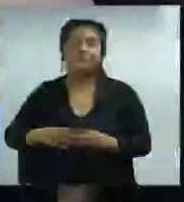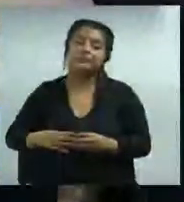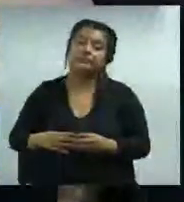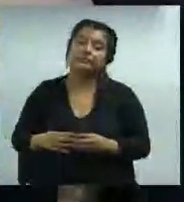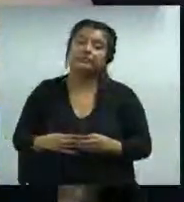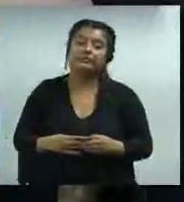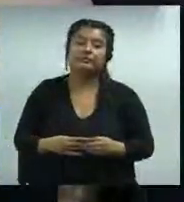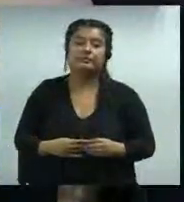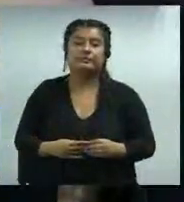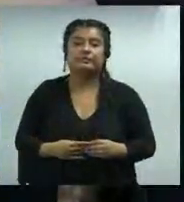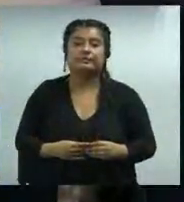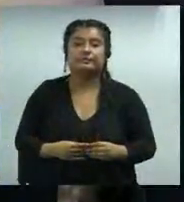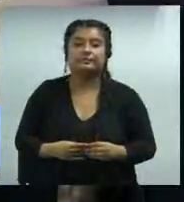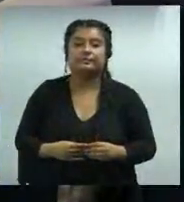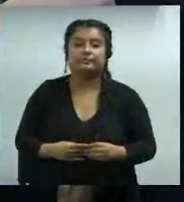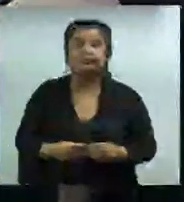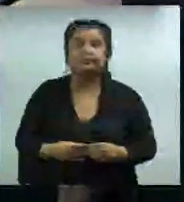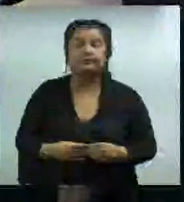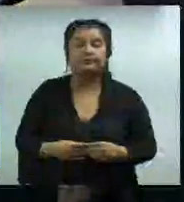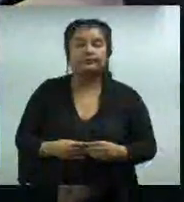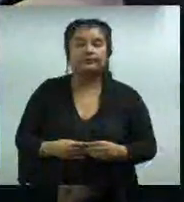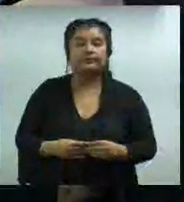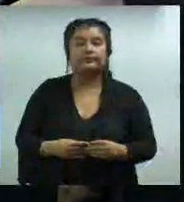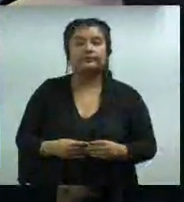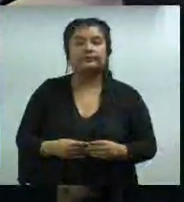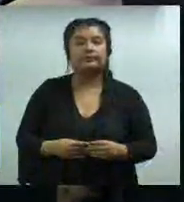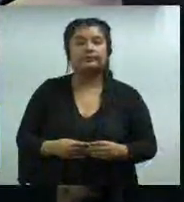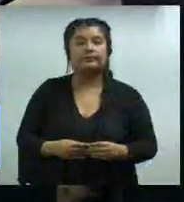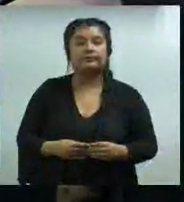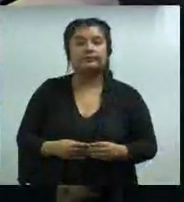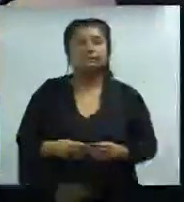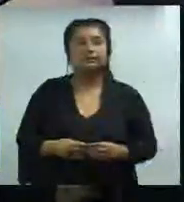Diputada Nadia de León pidió la palabra.